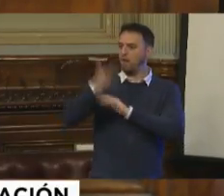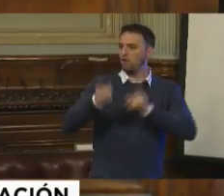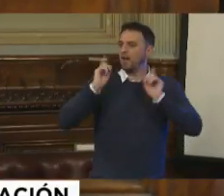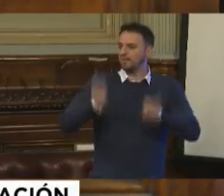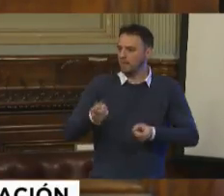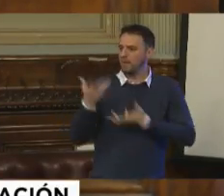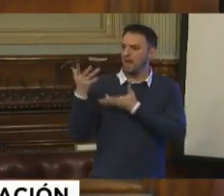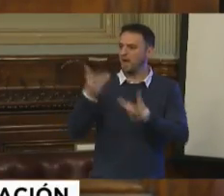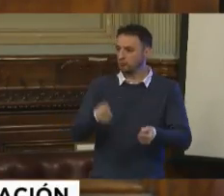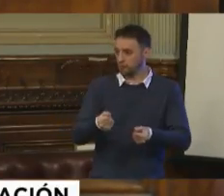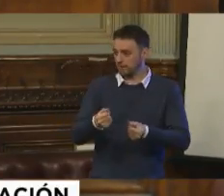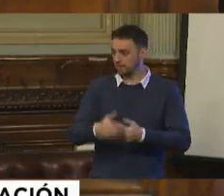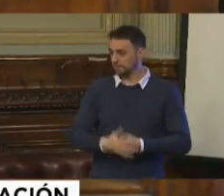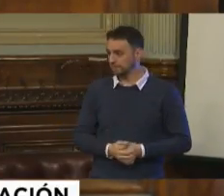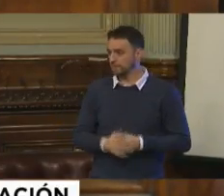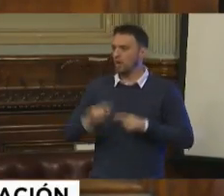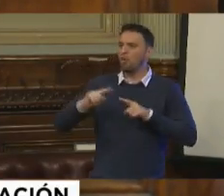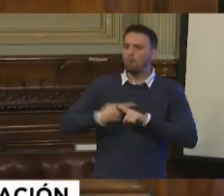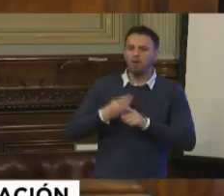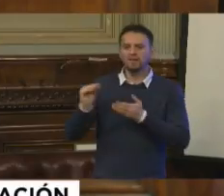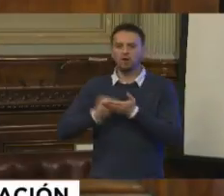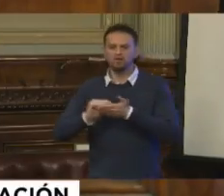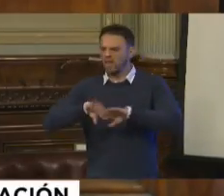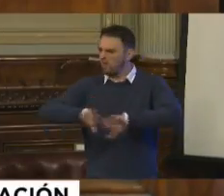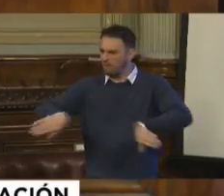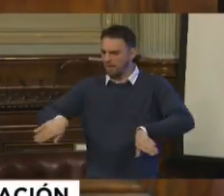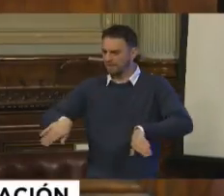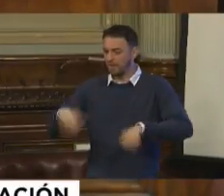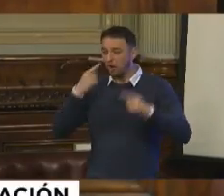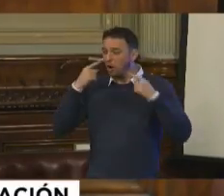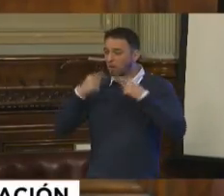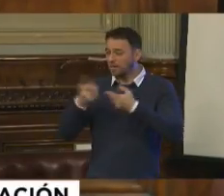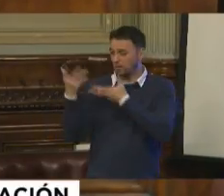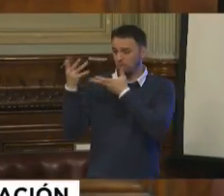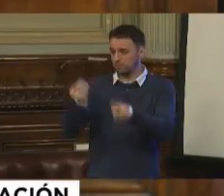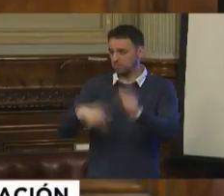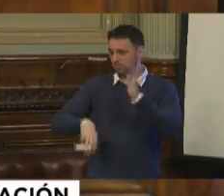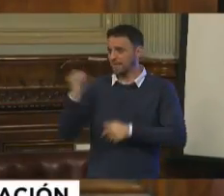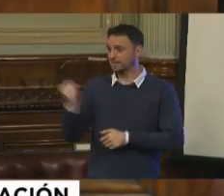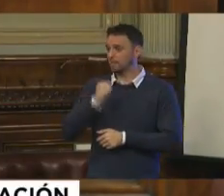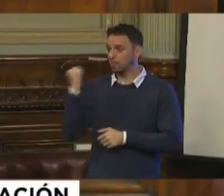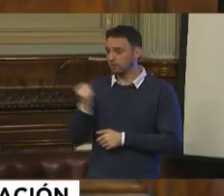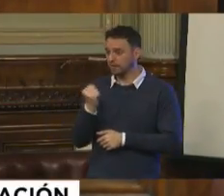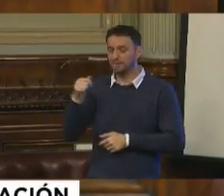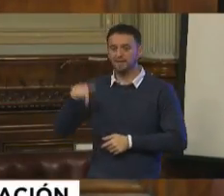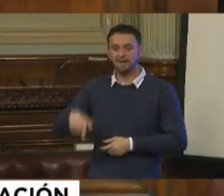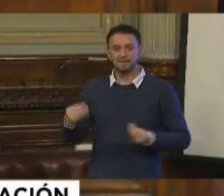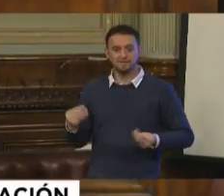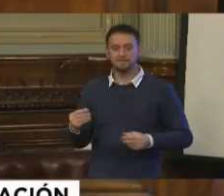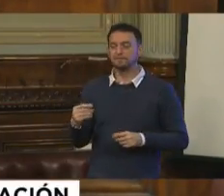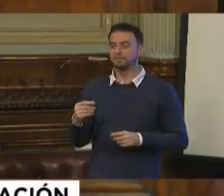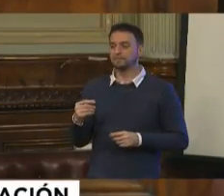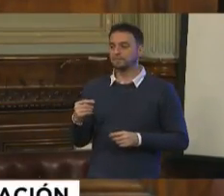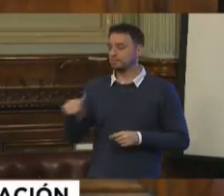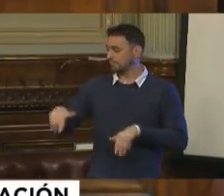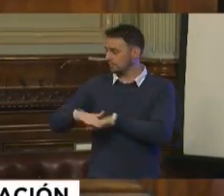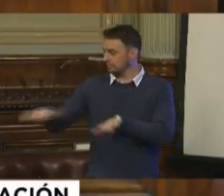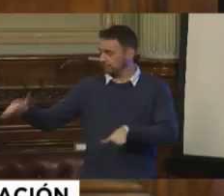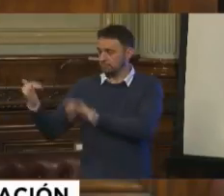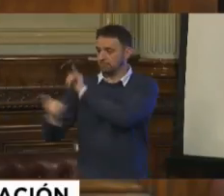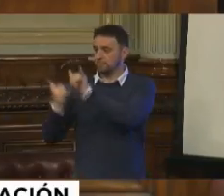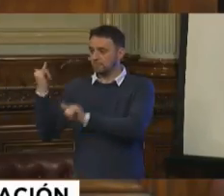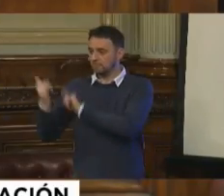también de lo que la conducción política y los senadores quieren y lo cierto es que éste este stand